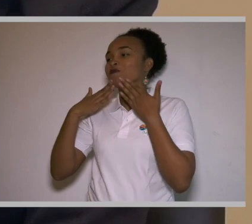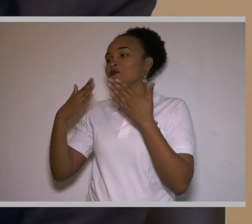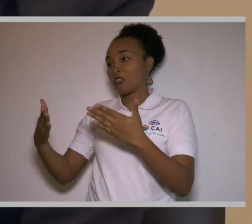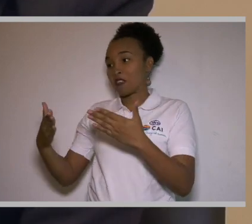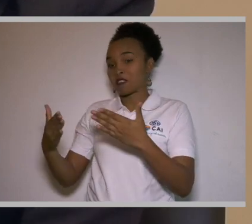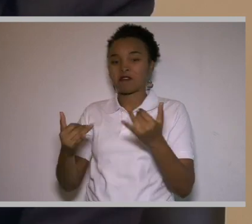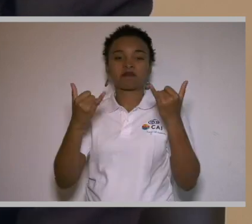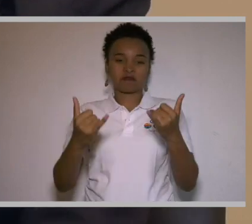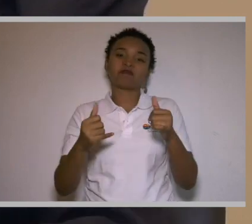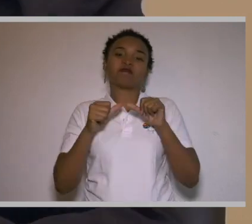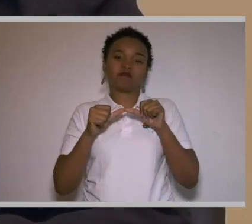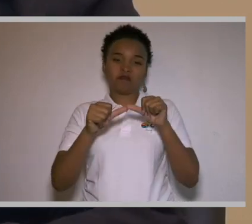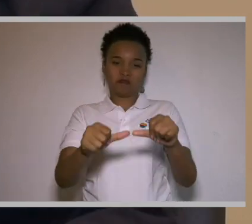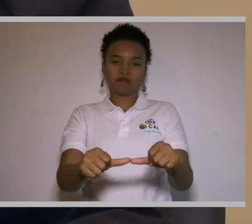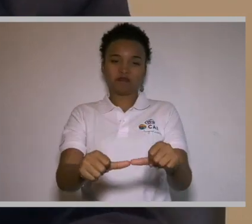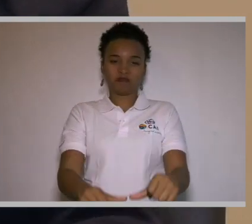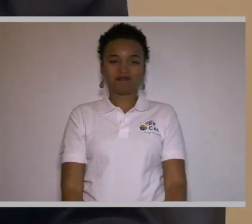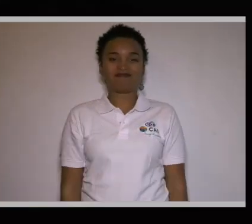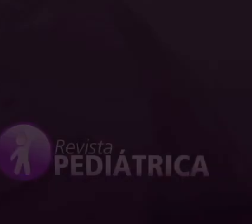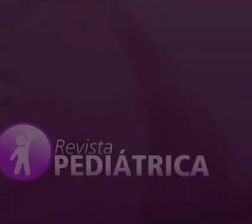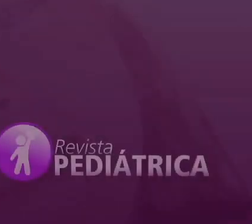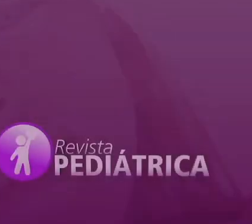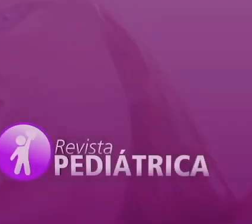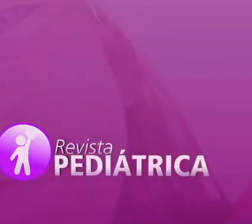muchísimo más en Revista Pediátrica.